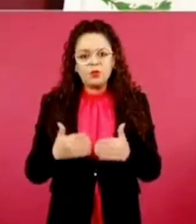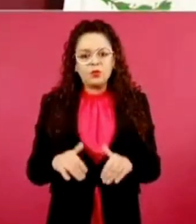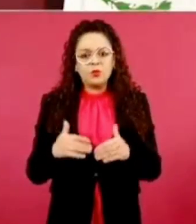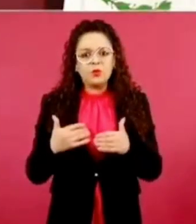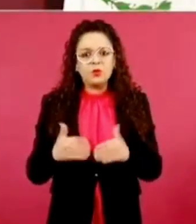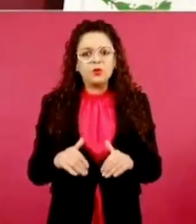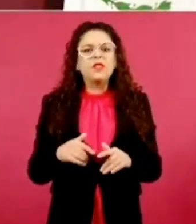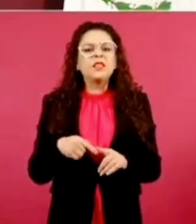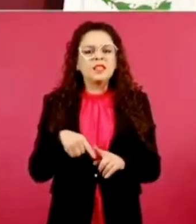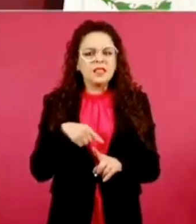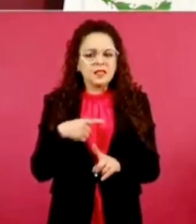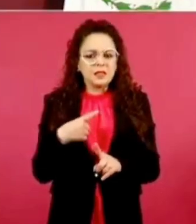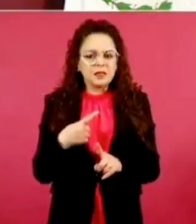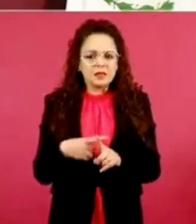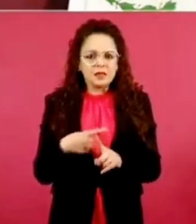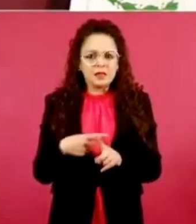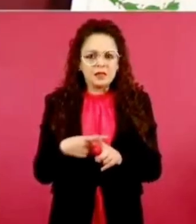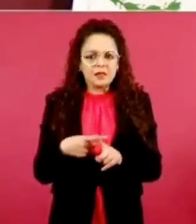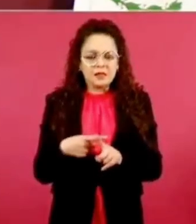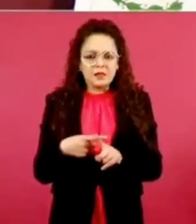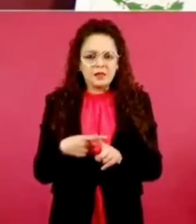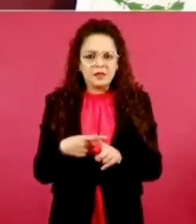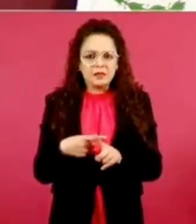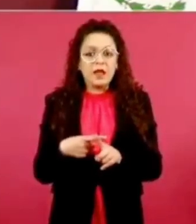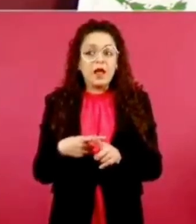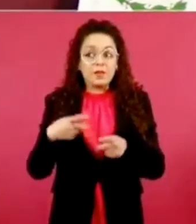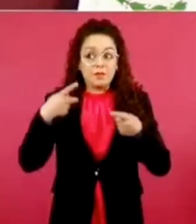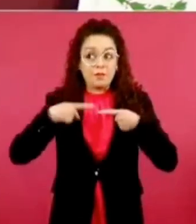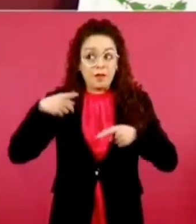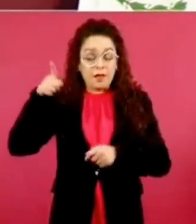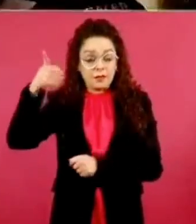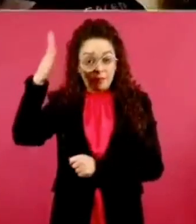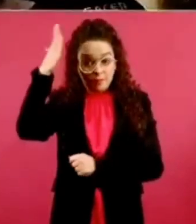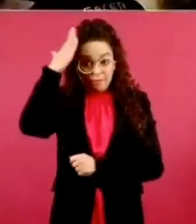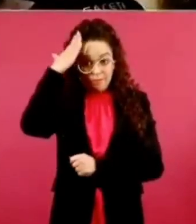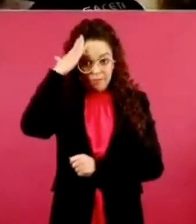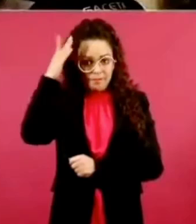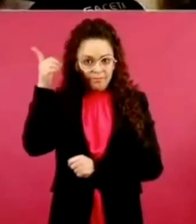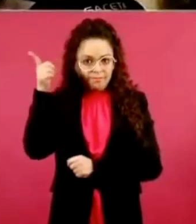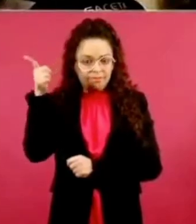gente que dirigió el ISSSTE o políticos.